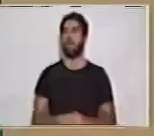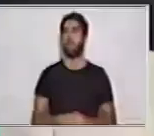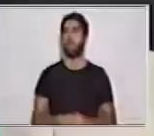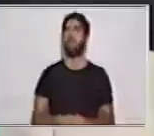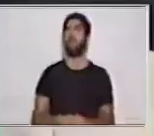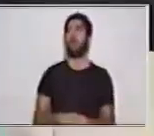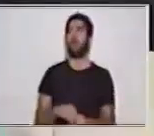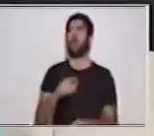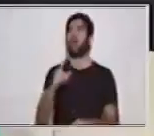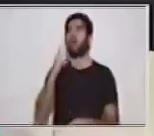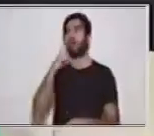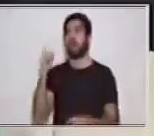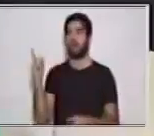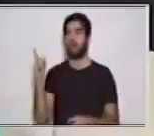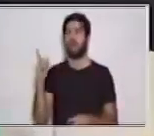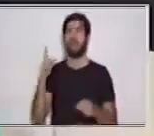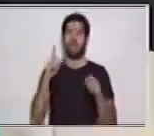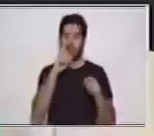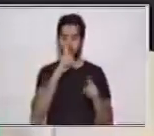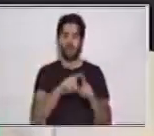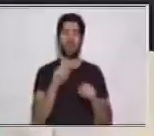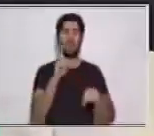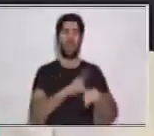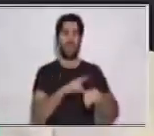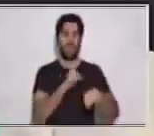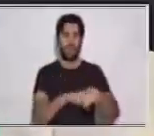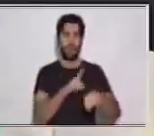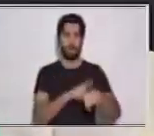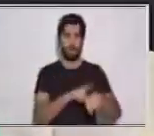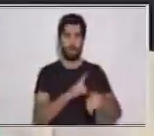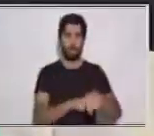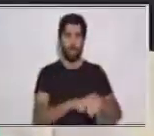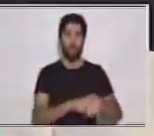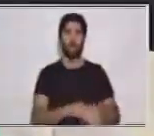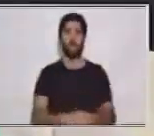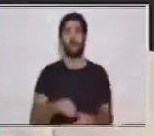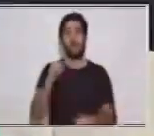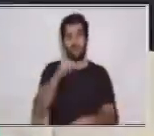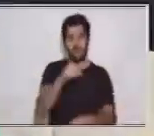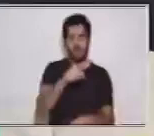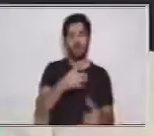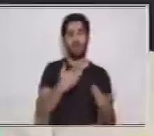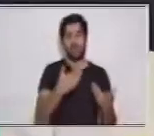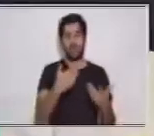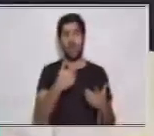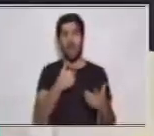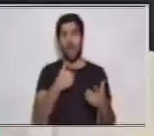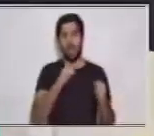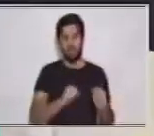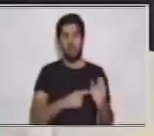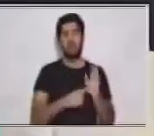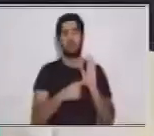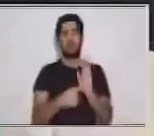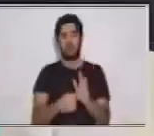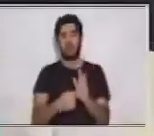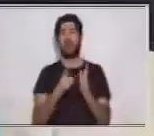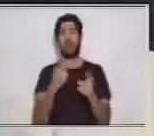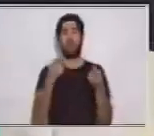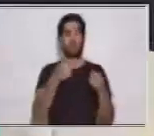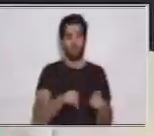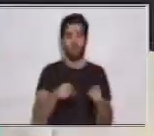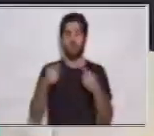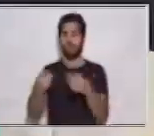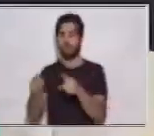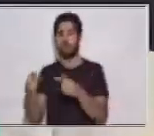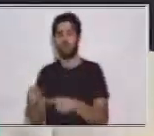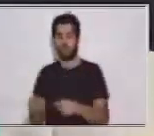tipo de conectores de temporalidad. Estos conectores permiten situar acciones o hechos en el